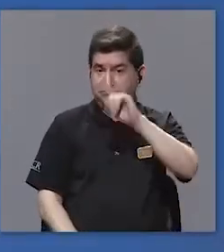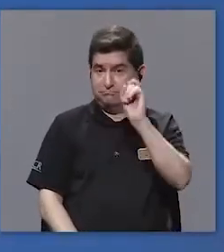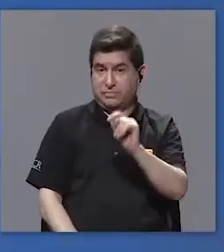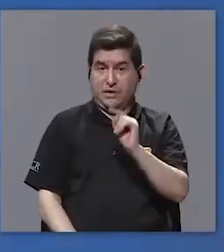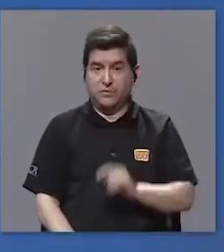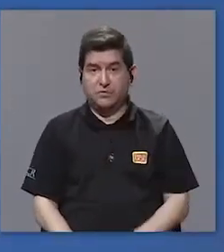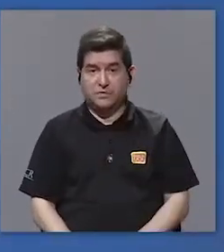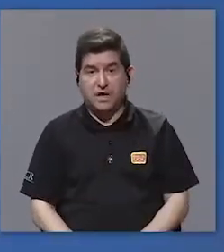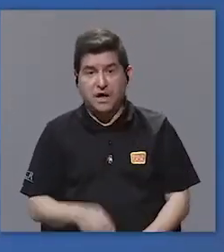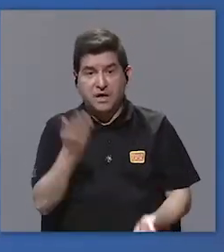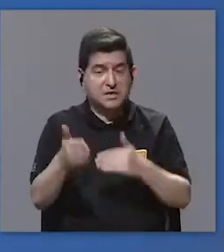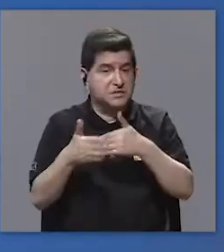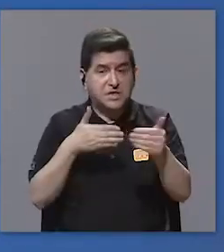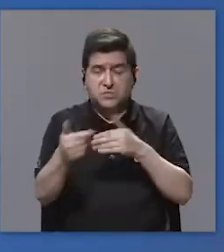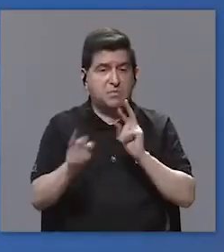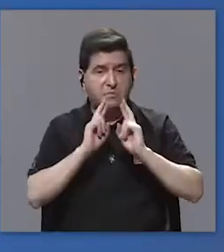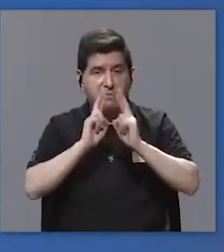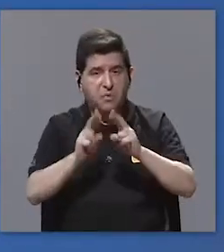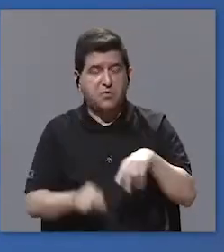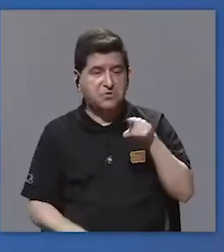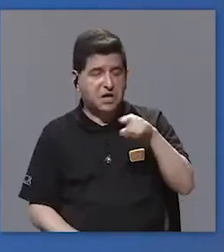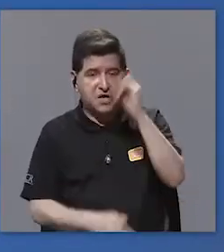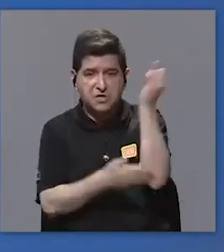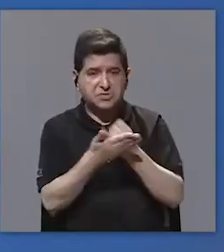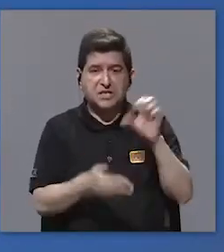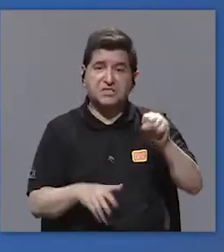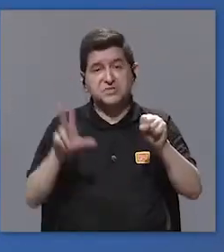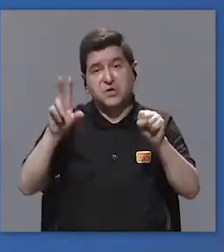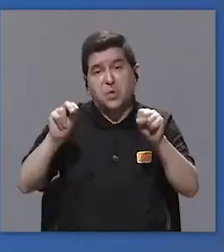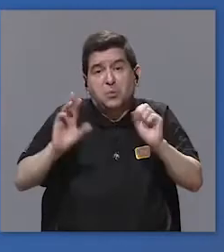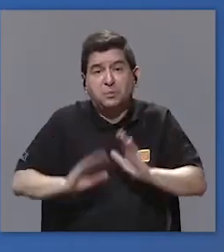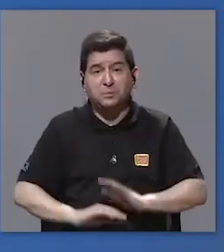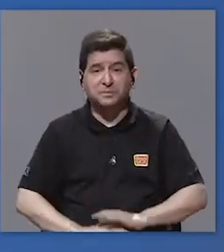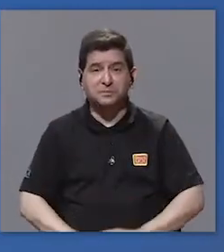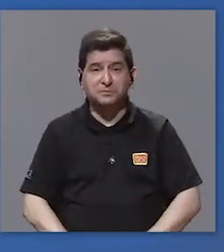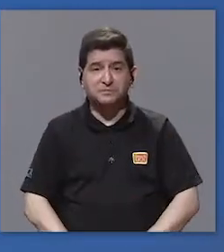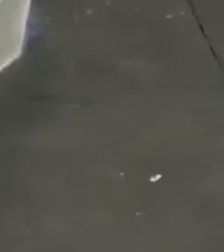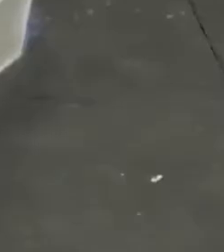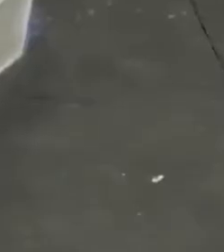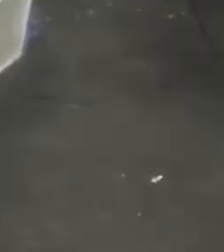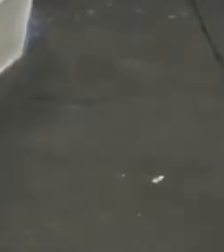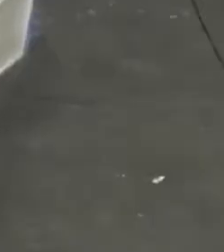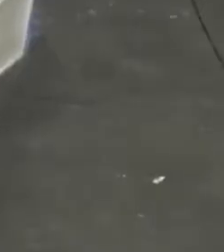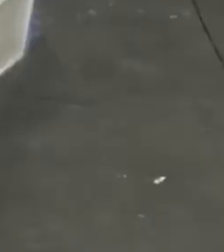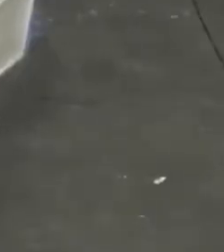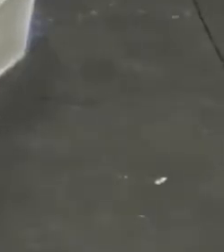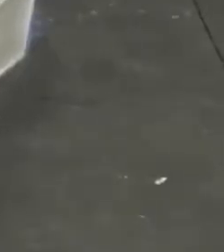entonces tal vez no importa responder así sonar o no